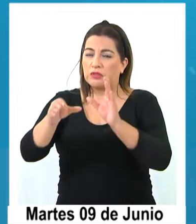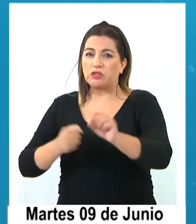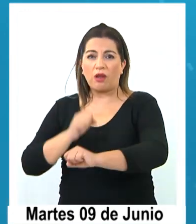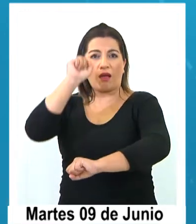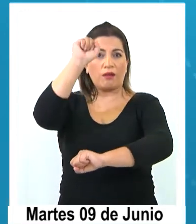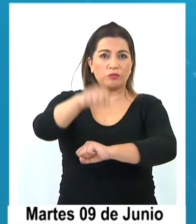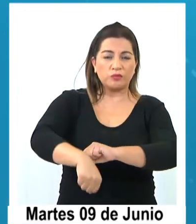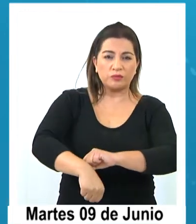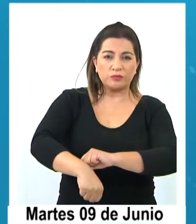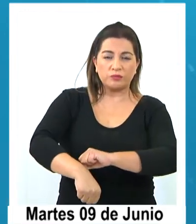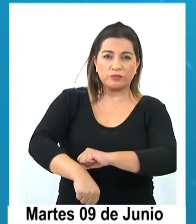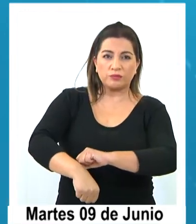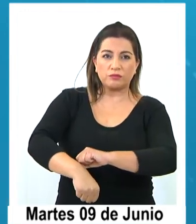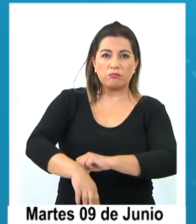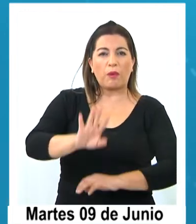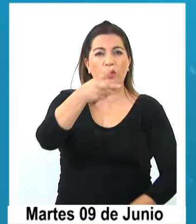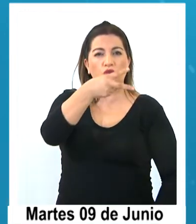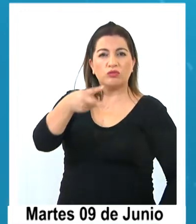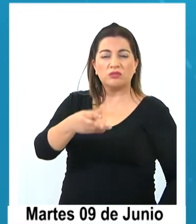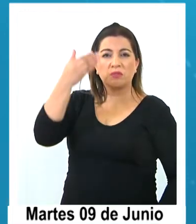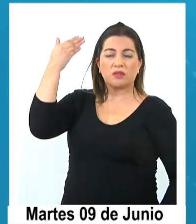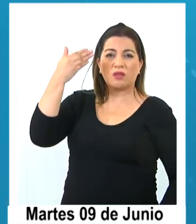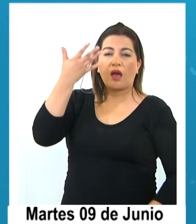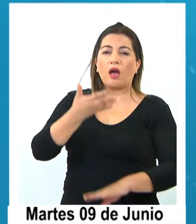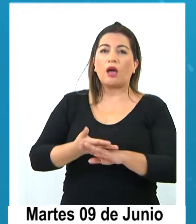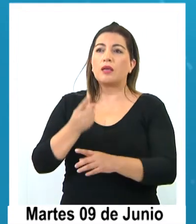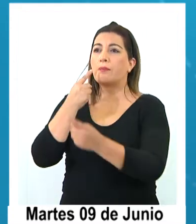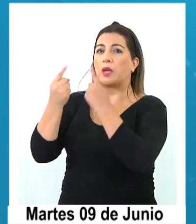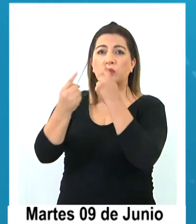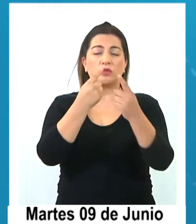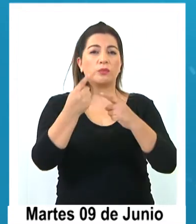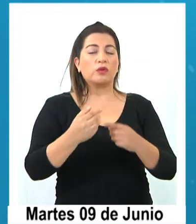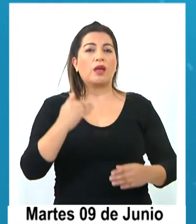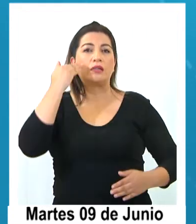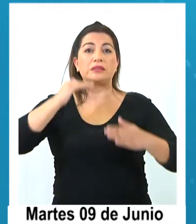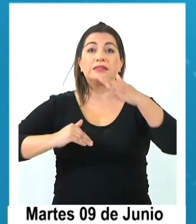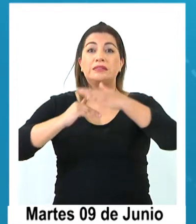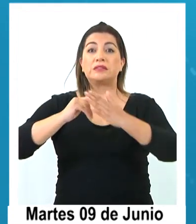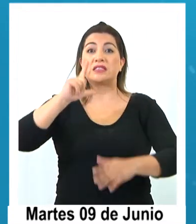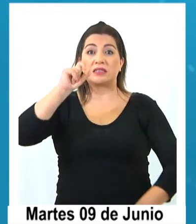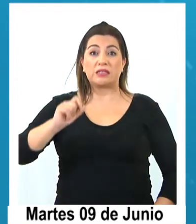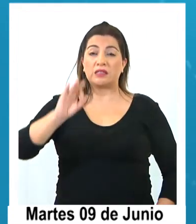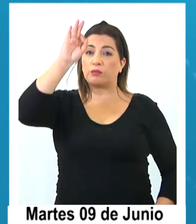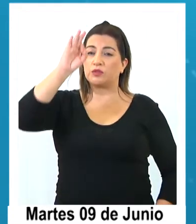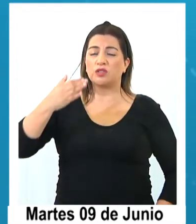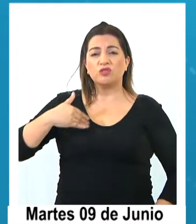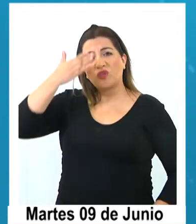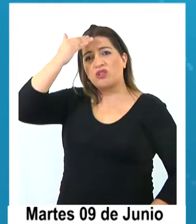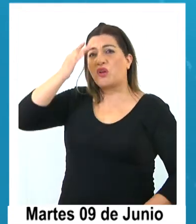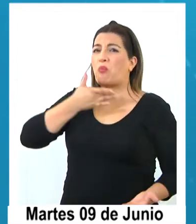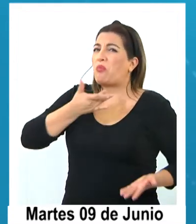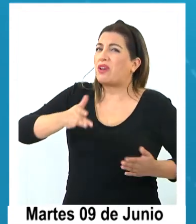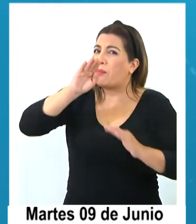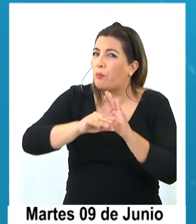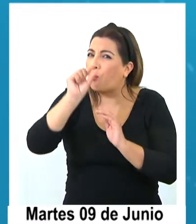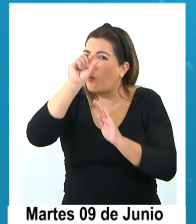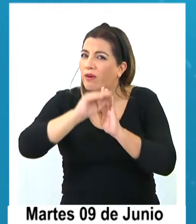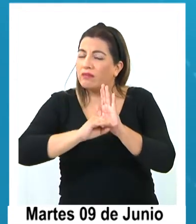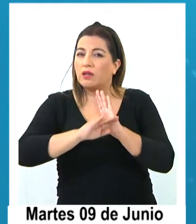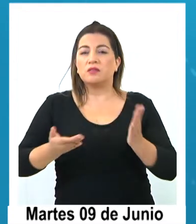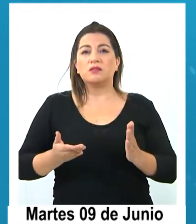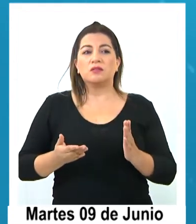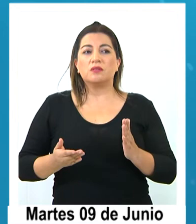aprobación. Hace dos semanas hubo una encuesta, llegaba al 70%. Y creo que por